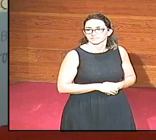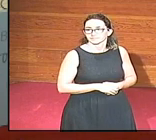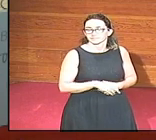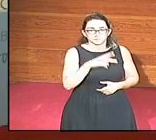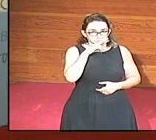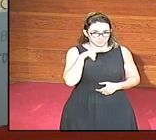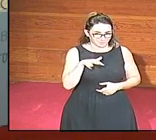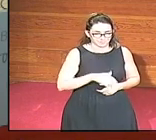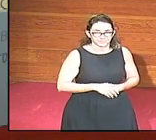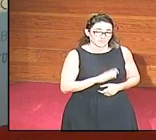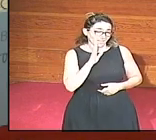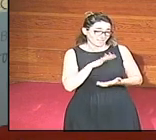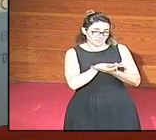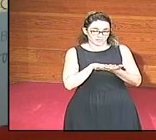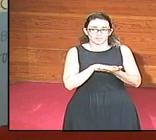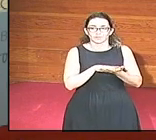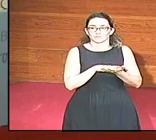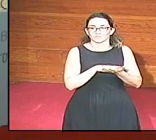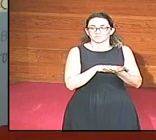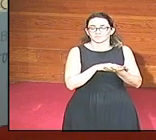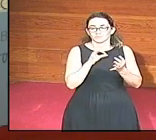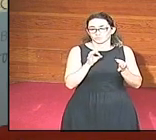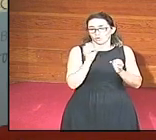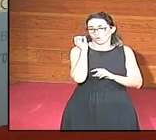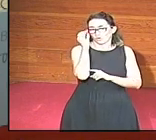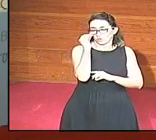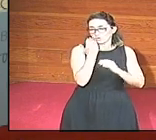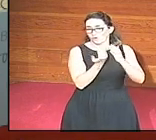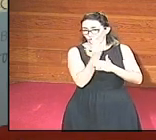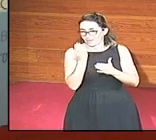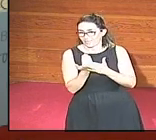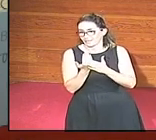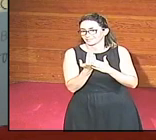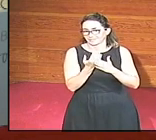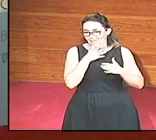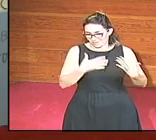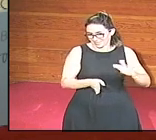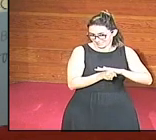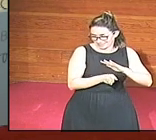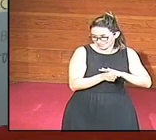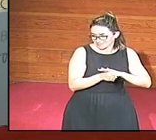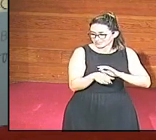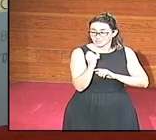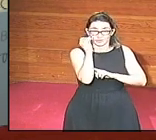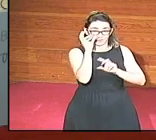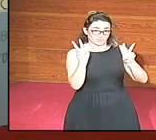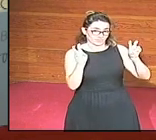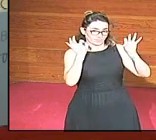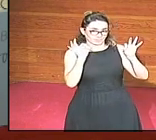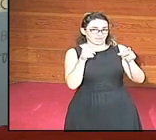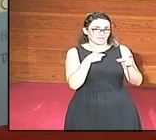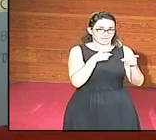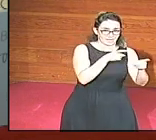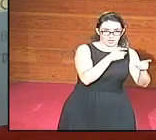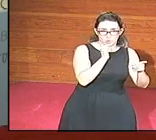Decía que hoy continuamos con el ciclo de conferencias de las jornadas, con la conferencia titulada Guerra Ruso-Ucraniana del 2014 a